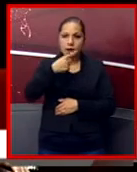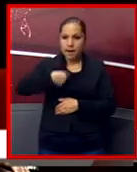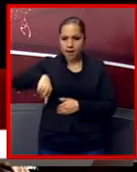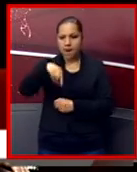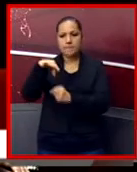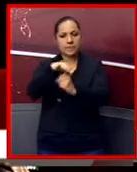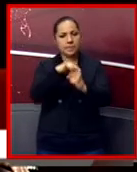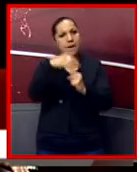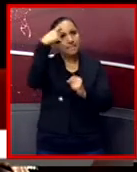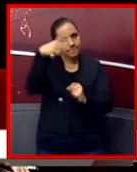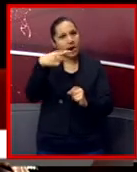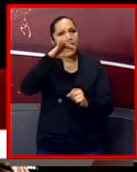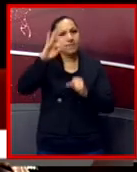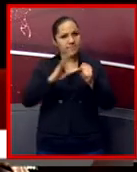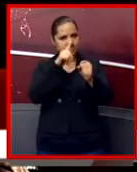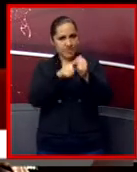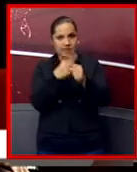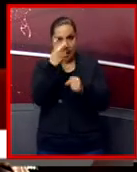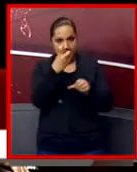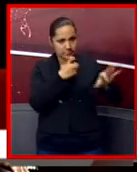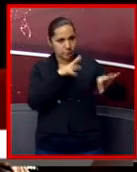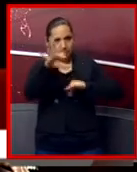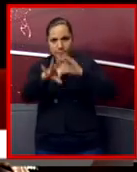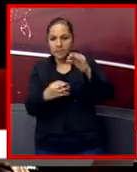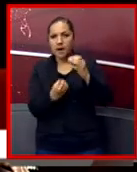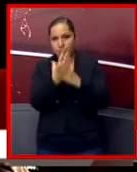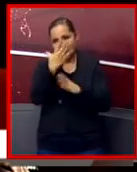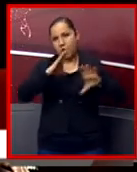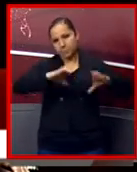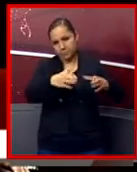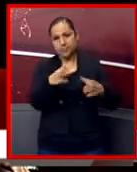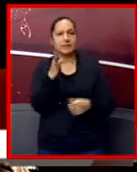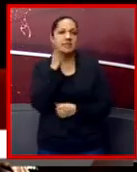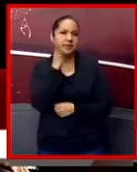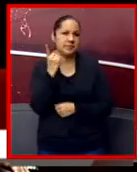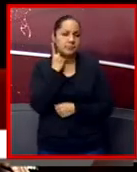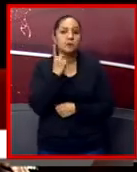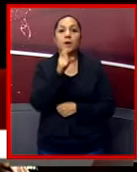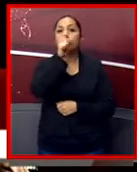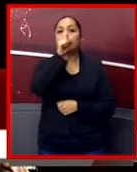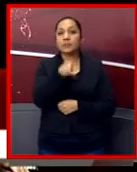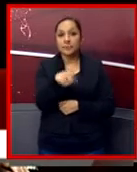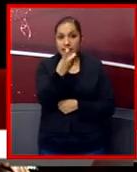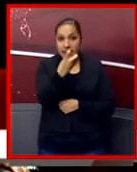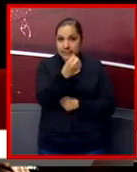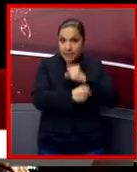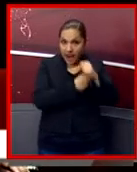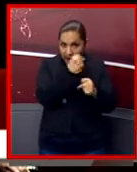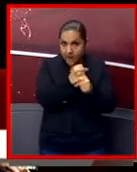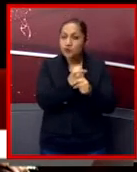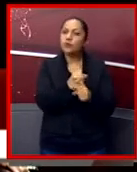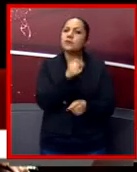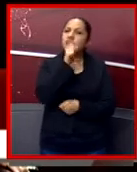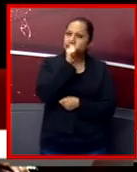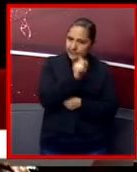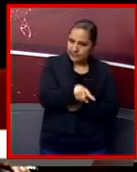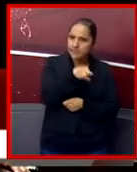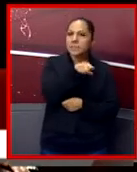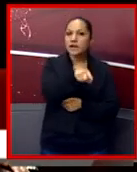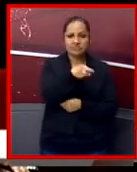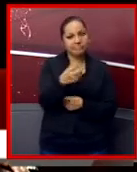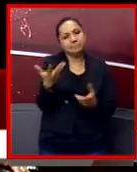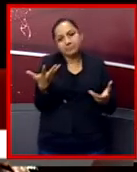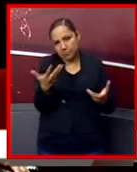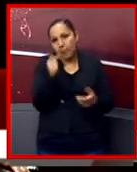federal para renovar la Cámara de Diputados. Y bueno, valga también recordar que en esa fecha también se cometió, entre otros, el primer